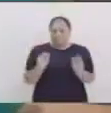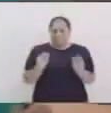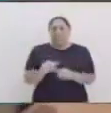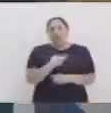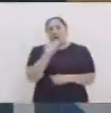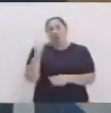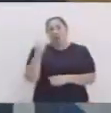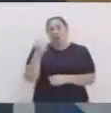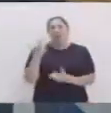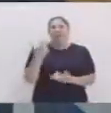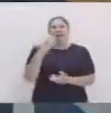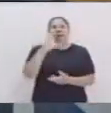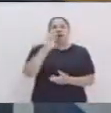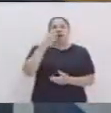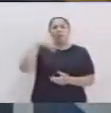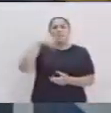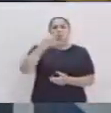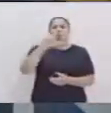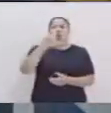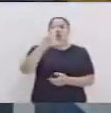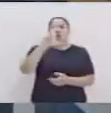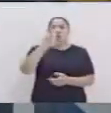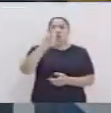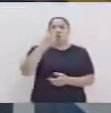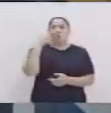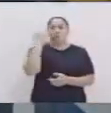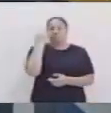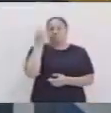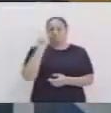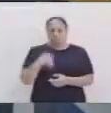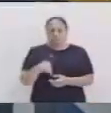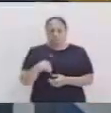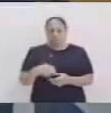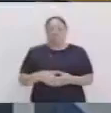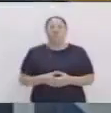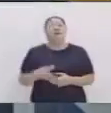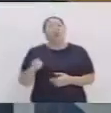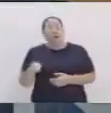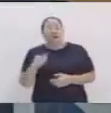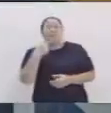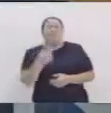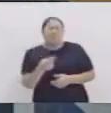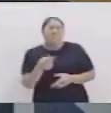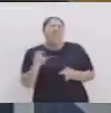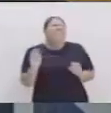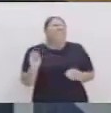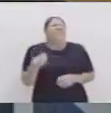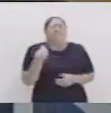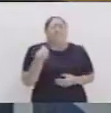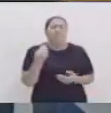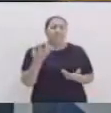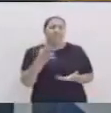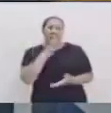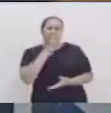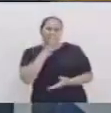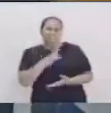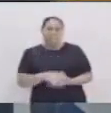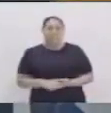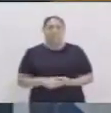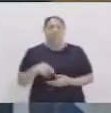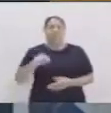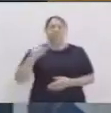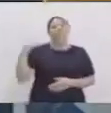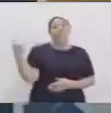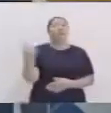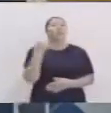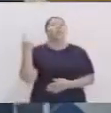conclusión. Ya leímos toda la noticia, vemos todo el texto y entonces tú ya puedes decir de qué estamos hablando. Claro, y lo importante